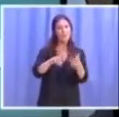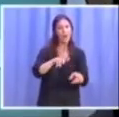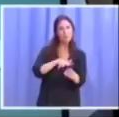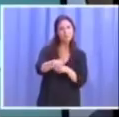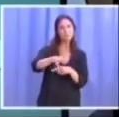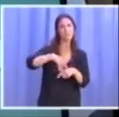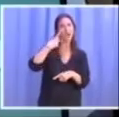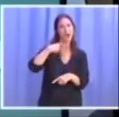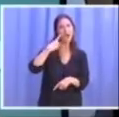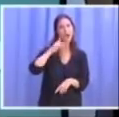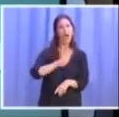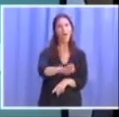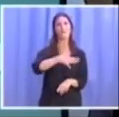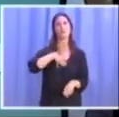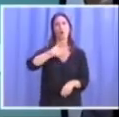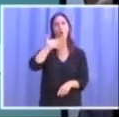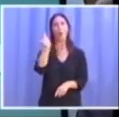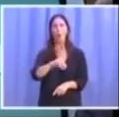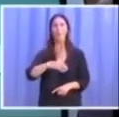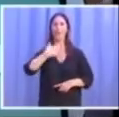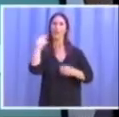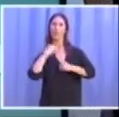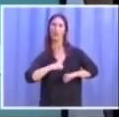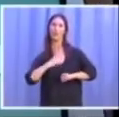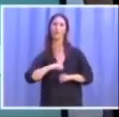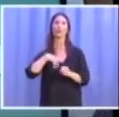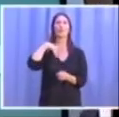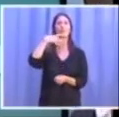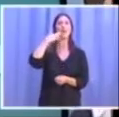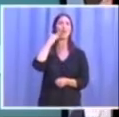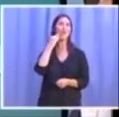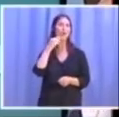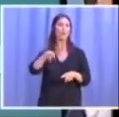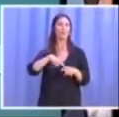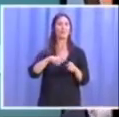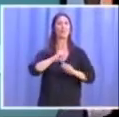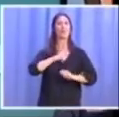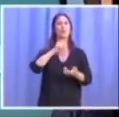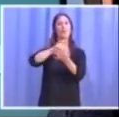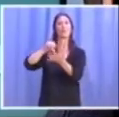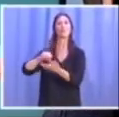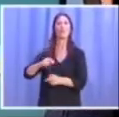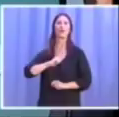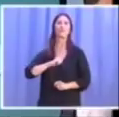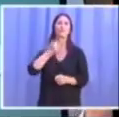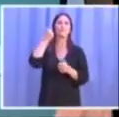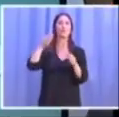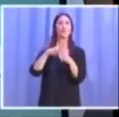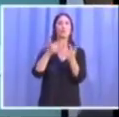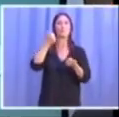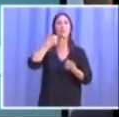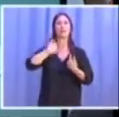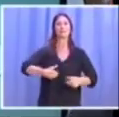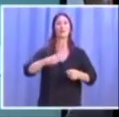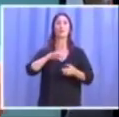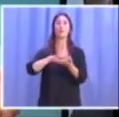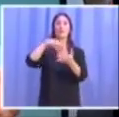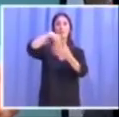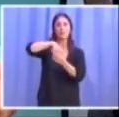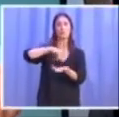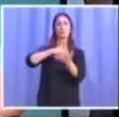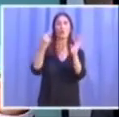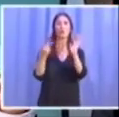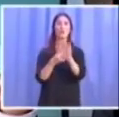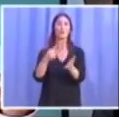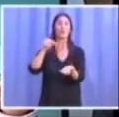en los jóvenes, en los adolescentes, en los mayores, que nos permita tener una sociedad más saludable. Y todo eso hay que hacerlo en un proyecto de ciudad que es el único